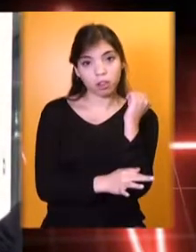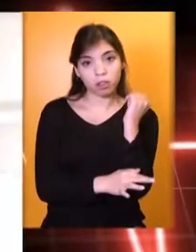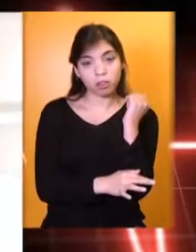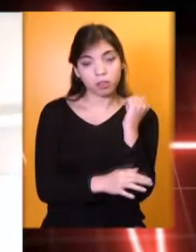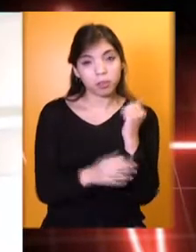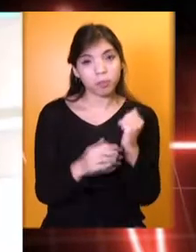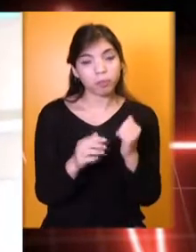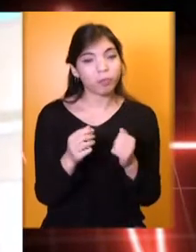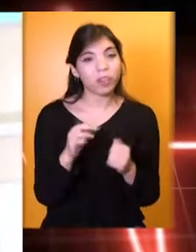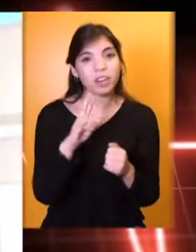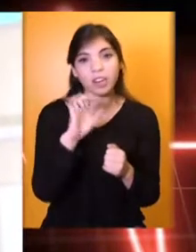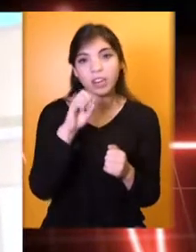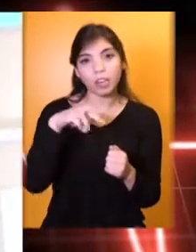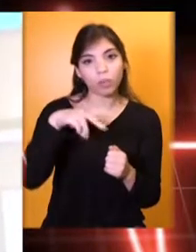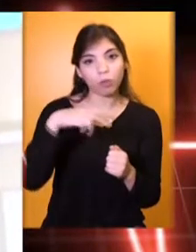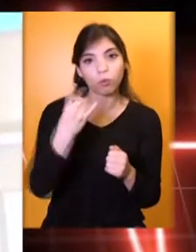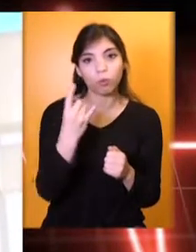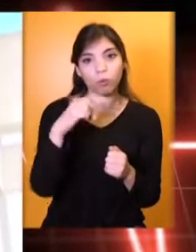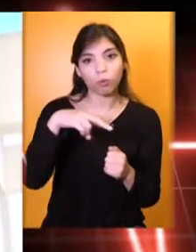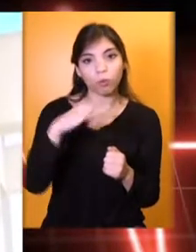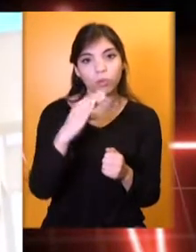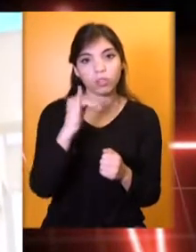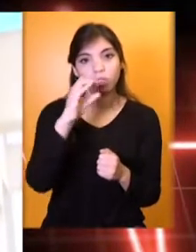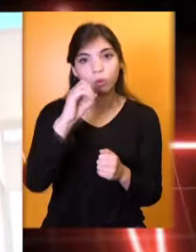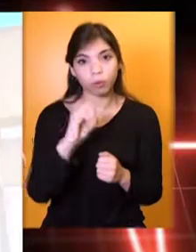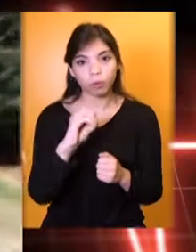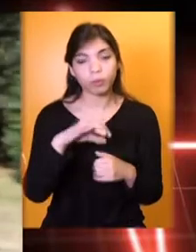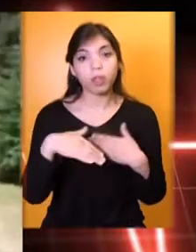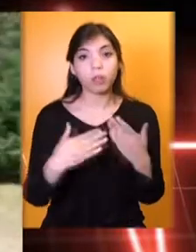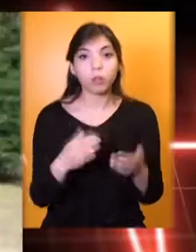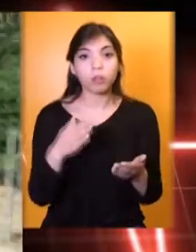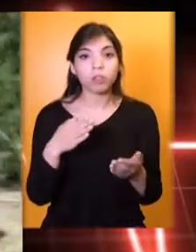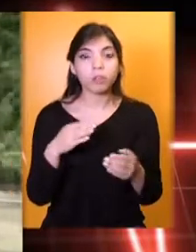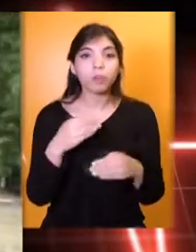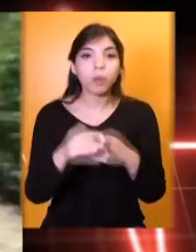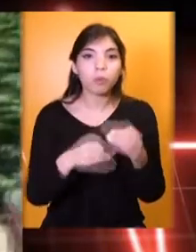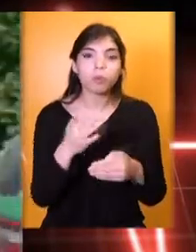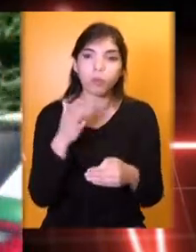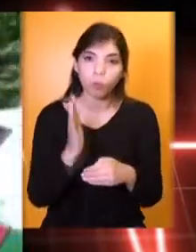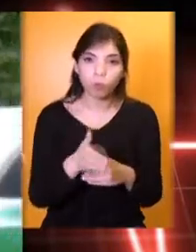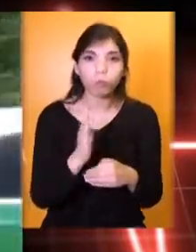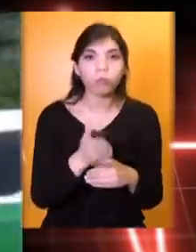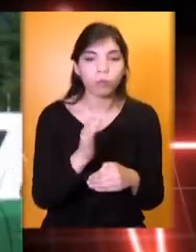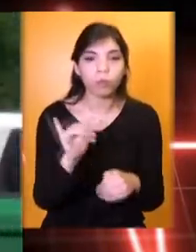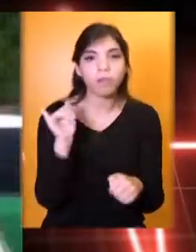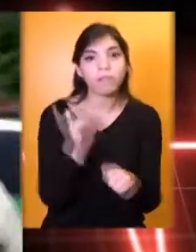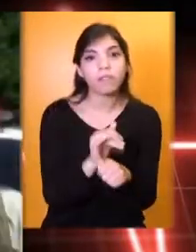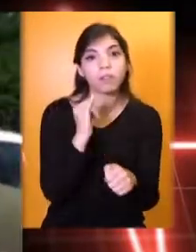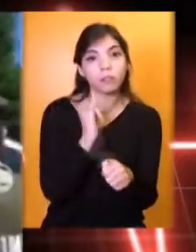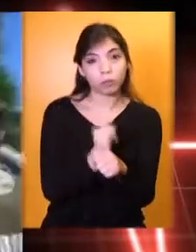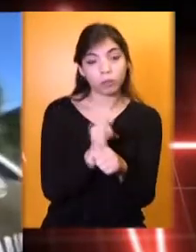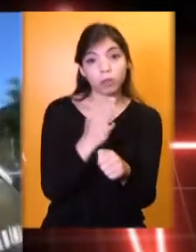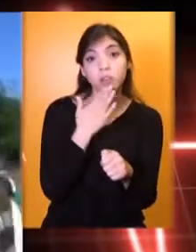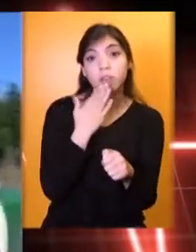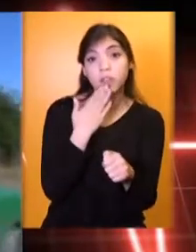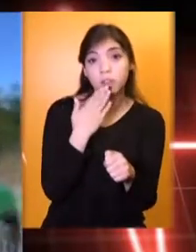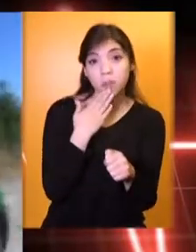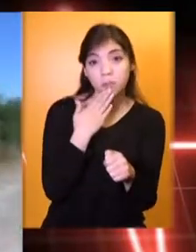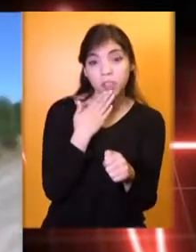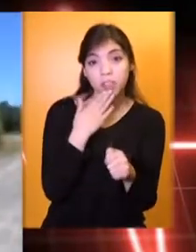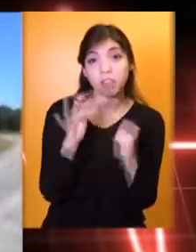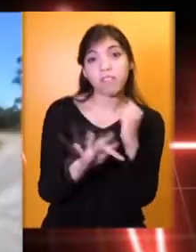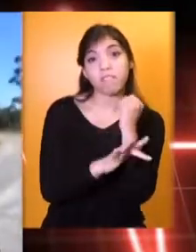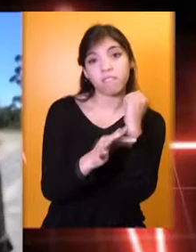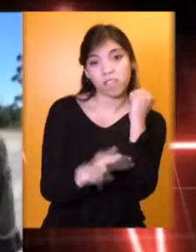Ministerio Público. Pese a ello, el proceso continúa en contra del falso instructor y también el sumario contra este ex fiscal, por lo que en el caso de